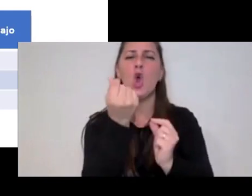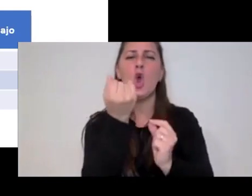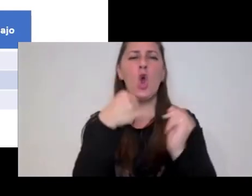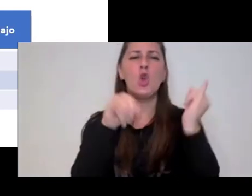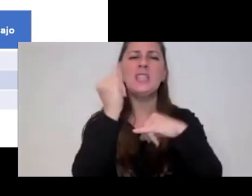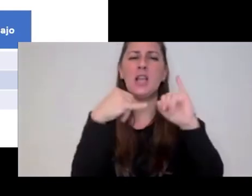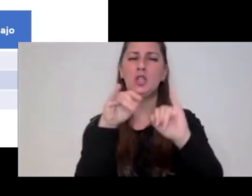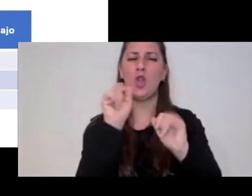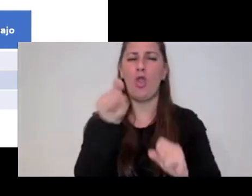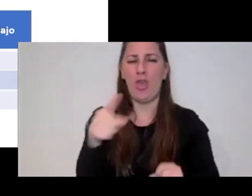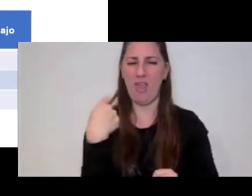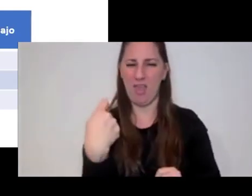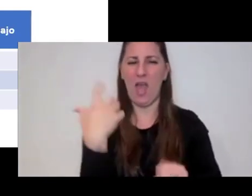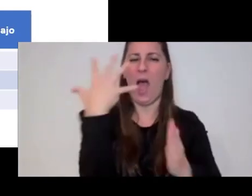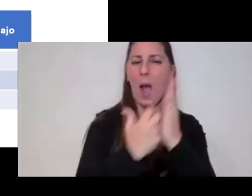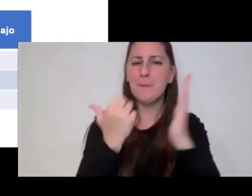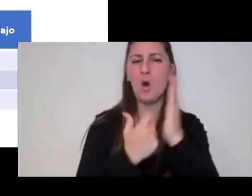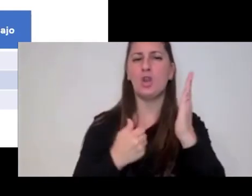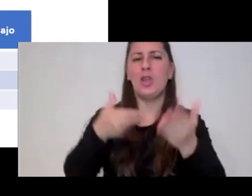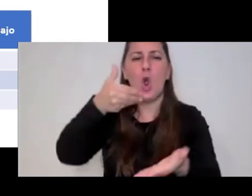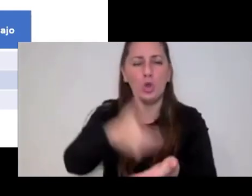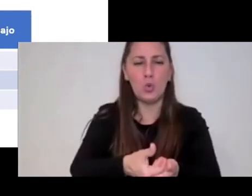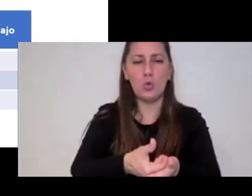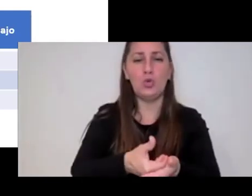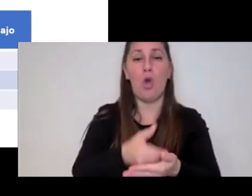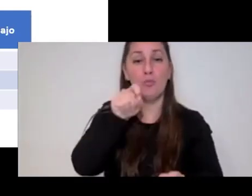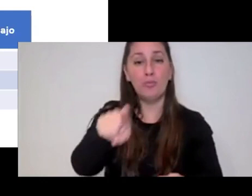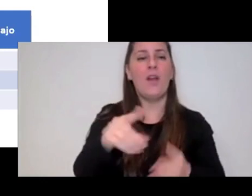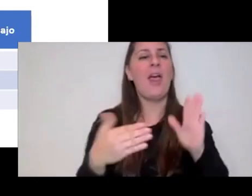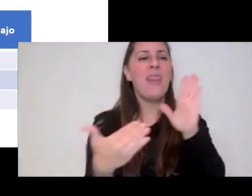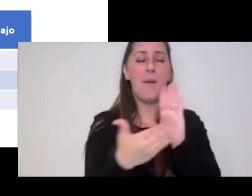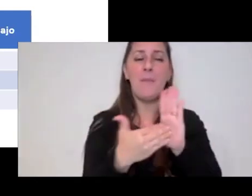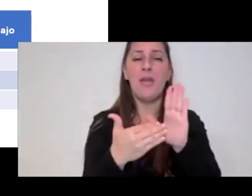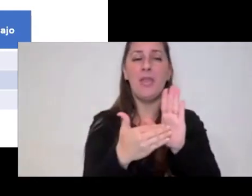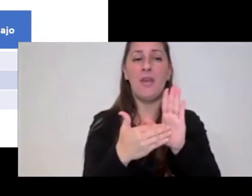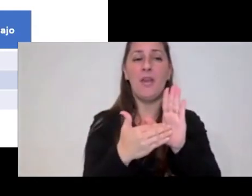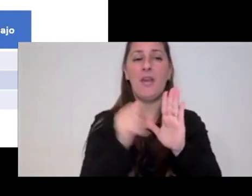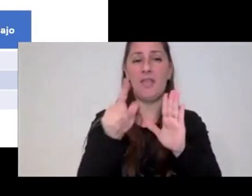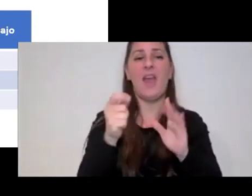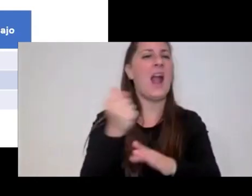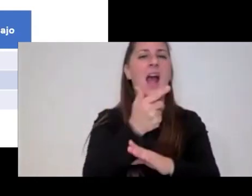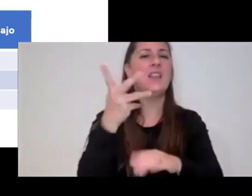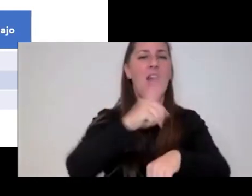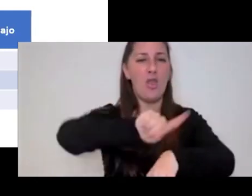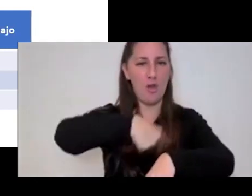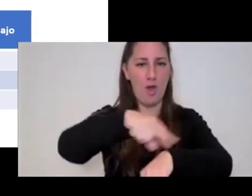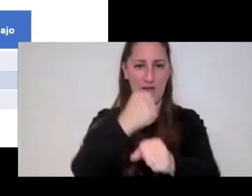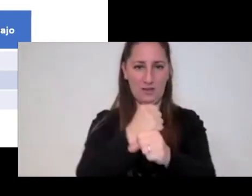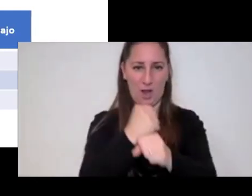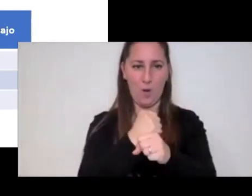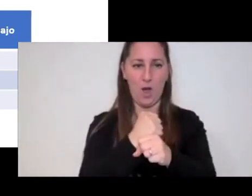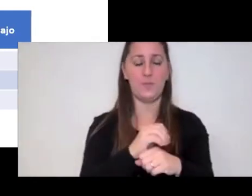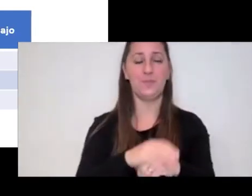en aportes y contribuciones, la cual depende también de la cantidad de horas. Yo aquí simplemente